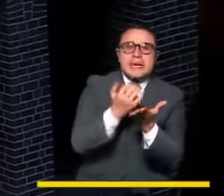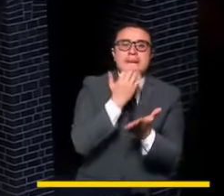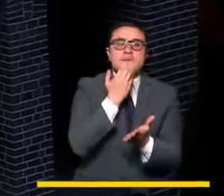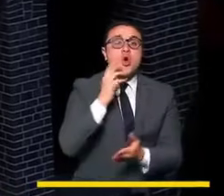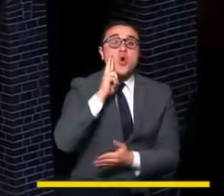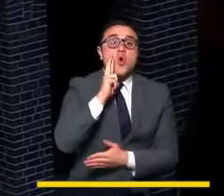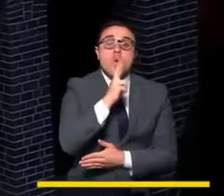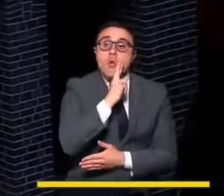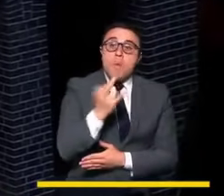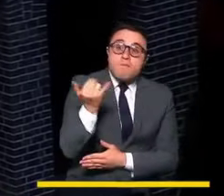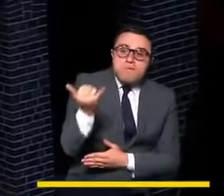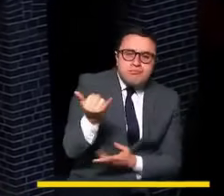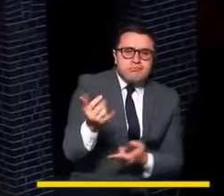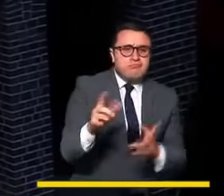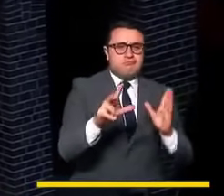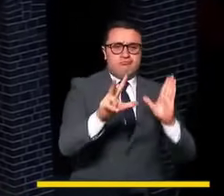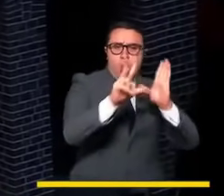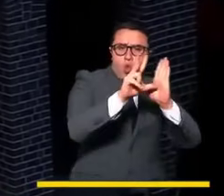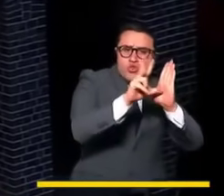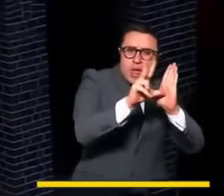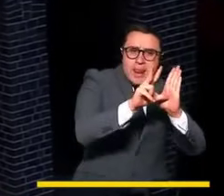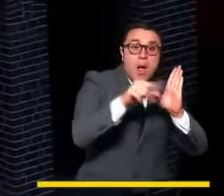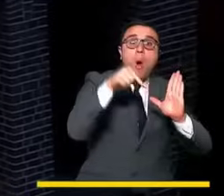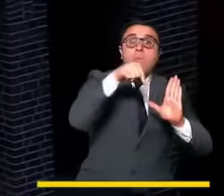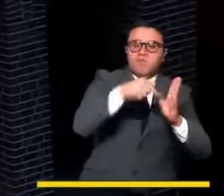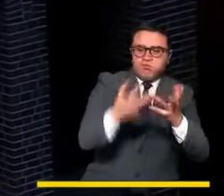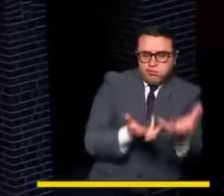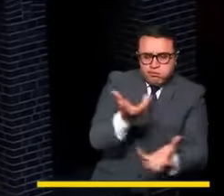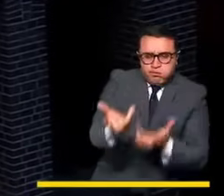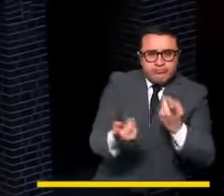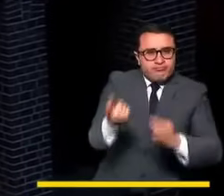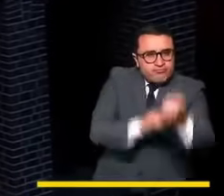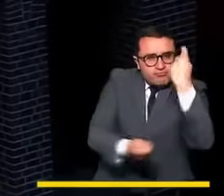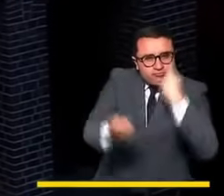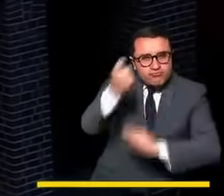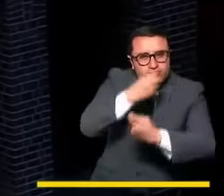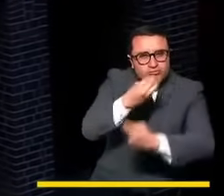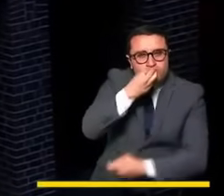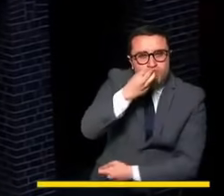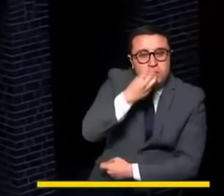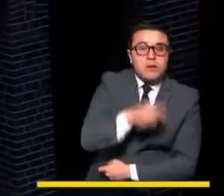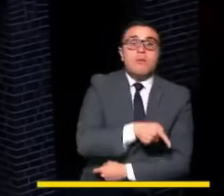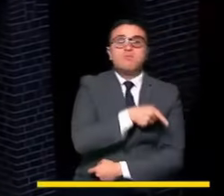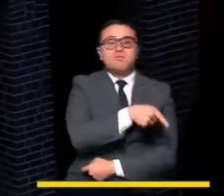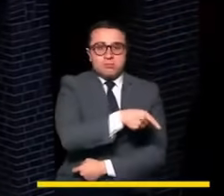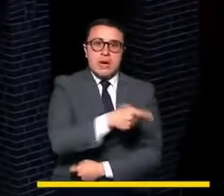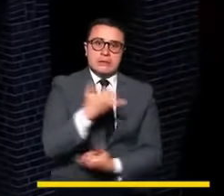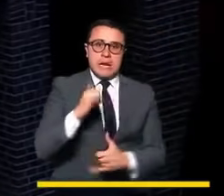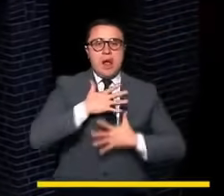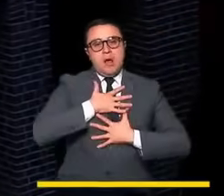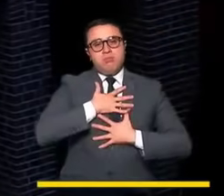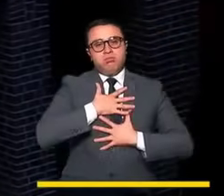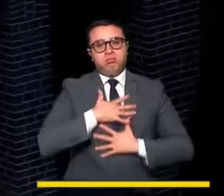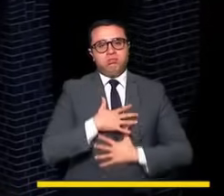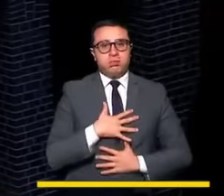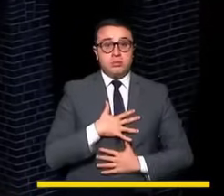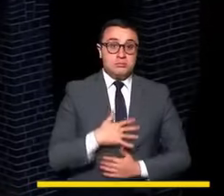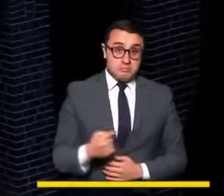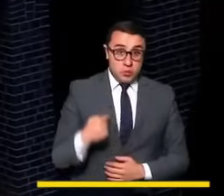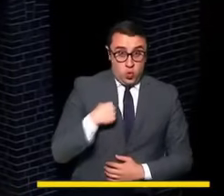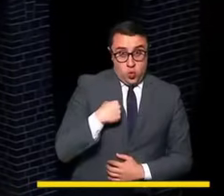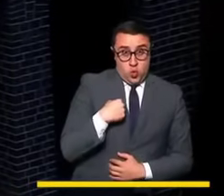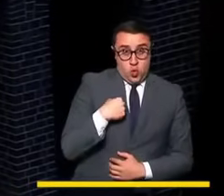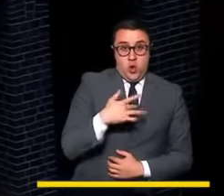restaurantes, hotelería dedicada a estos temas. Yo siento que no se ha desplazado